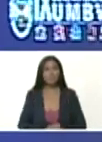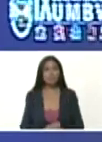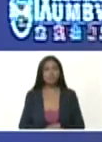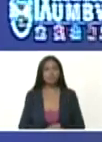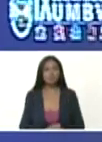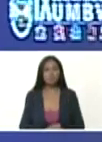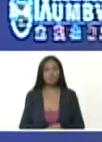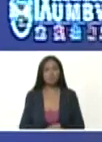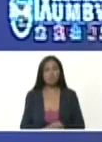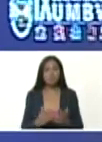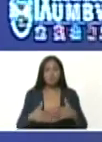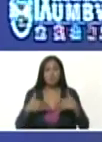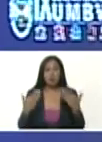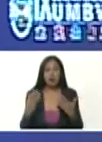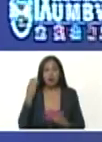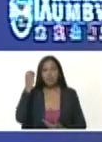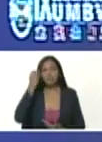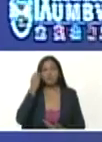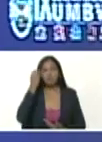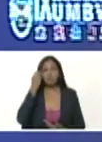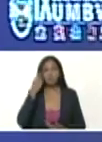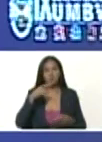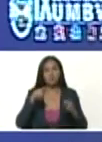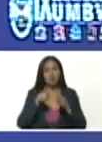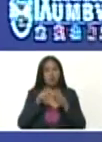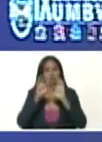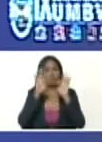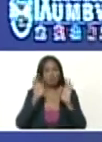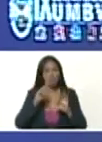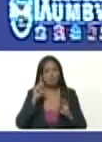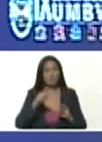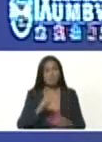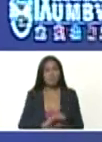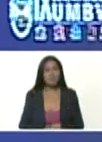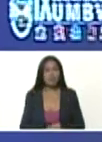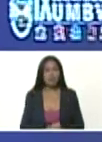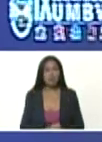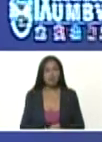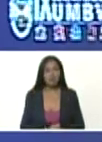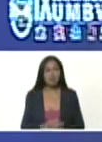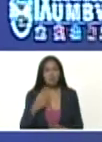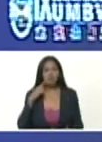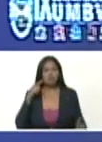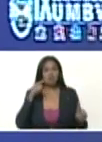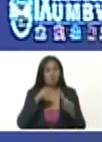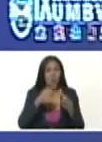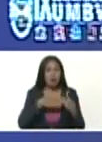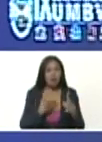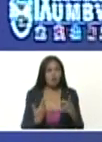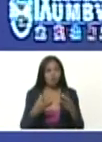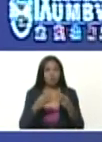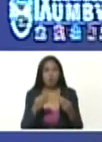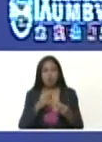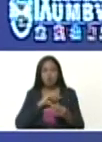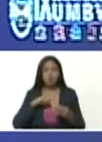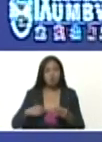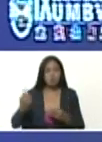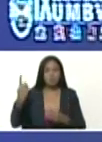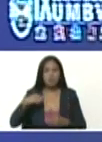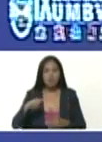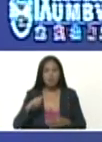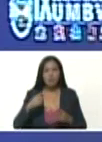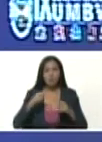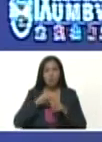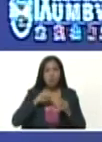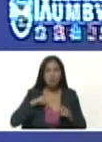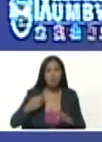y lo grandioso del pensamiento y de las aspiraciones que tenían